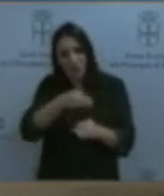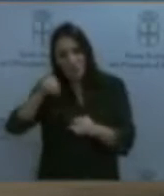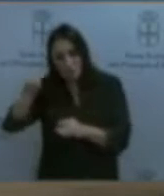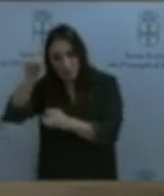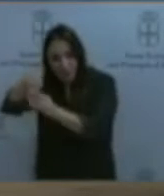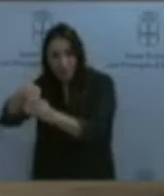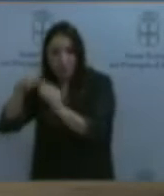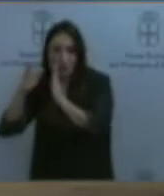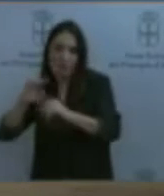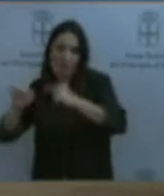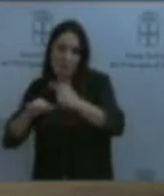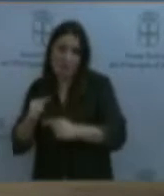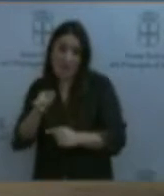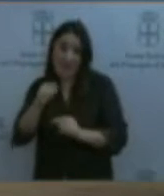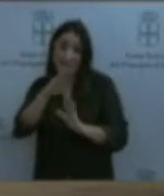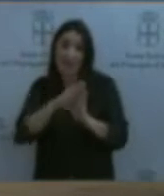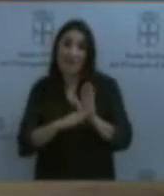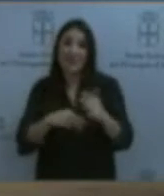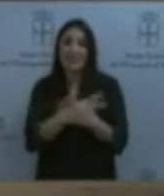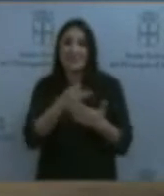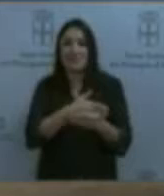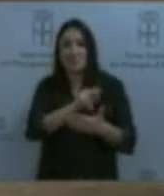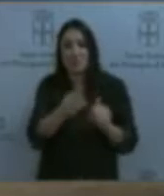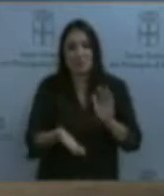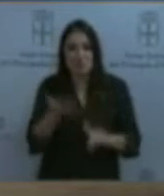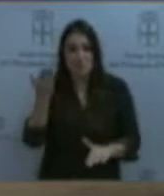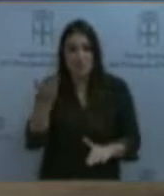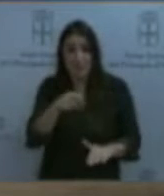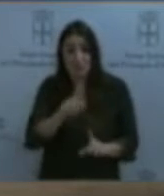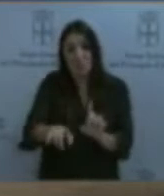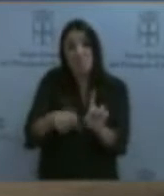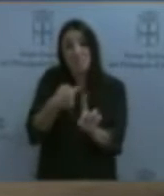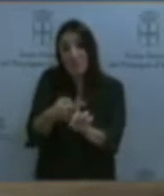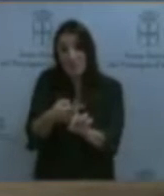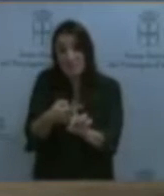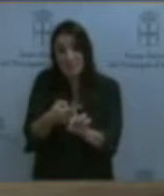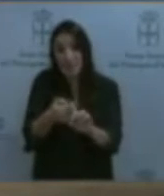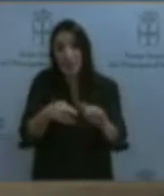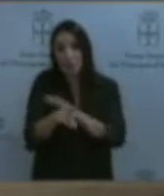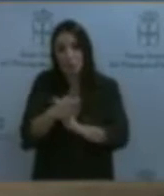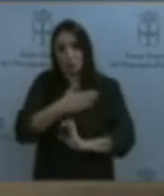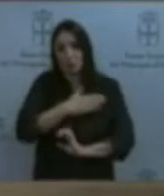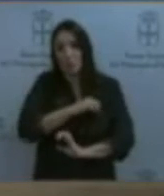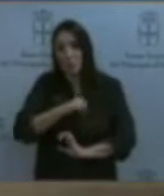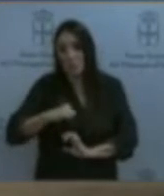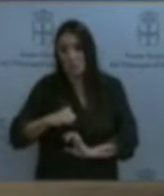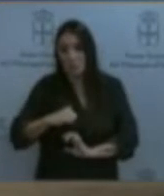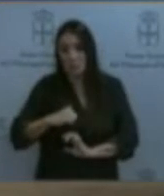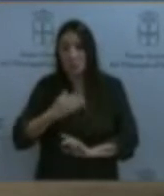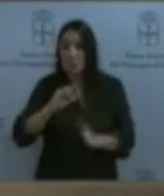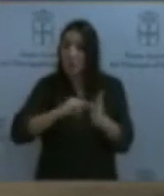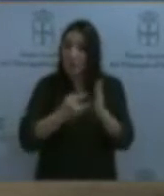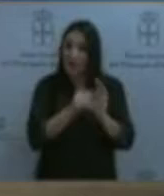suponen, todas ellas, más de 17 millones de euros, a lo que hay que sumar los medios propios para un plan que va